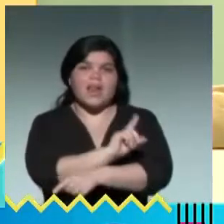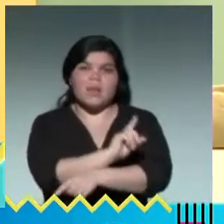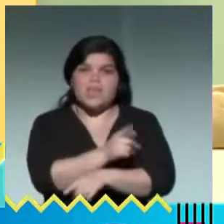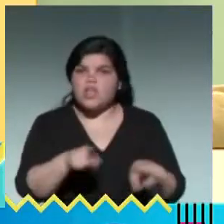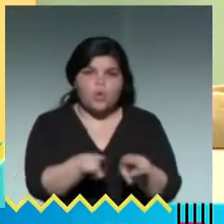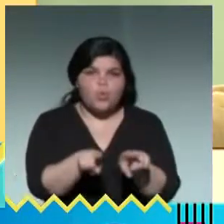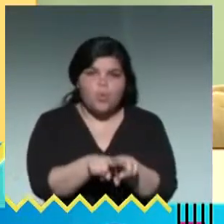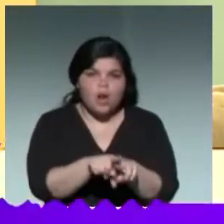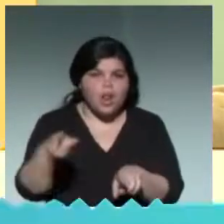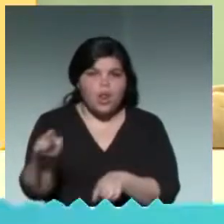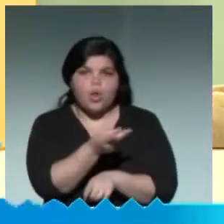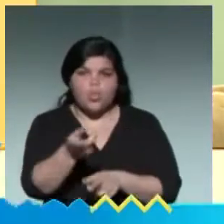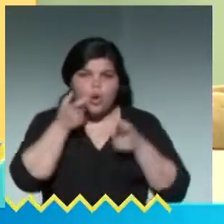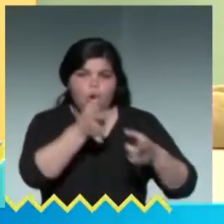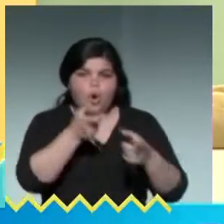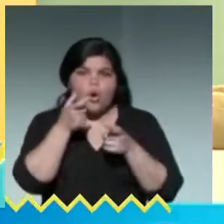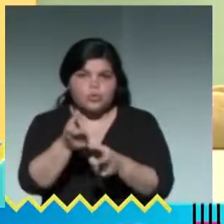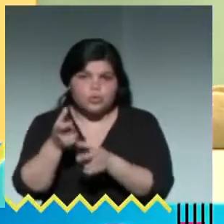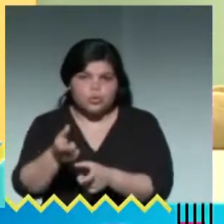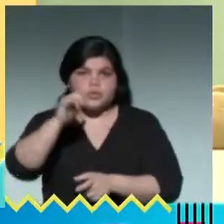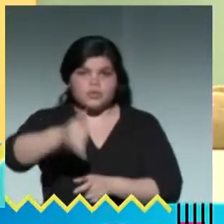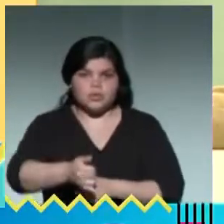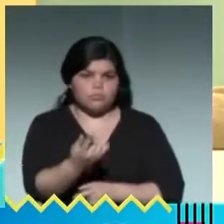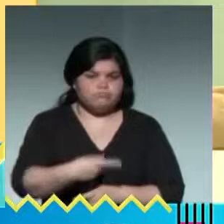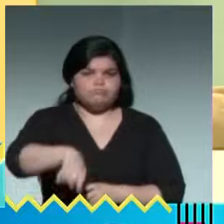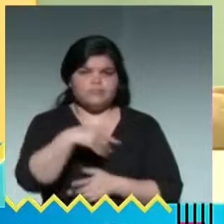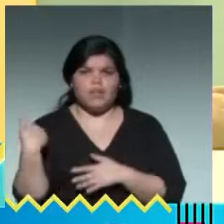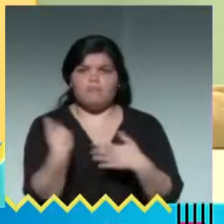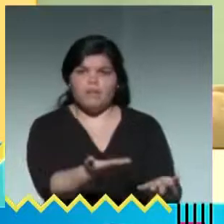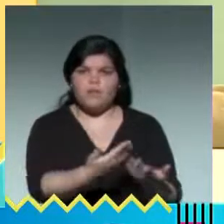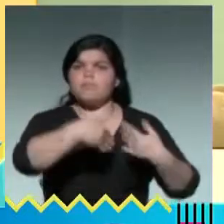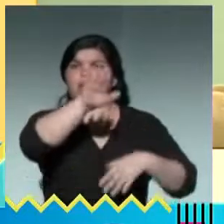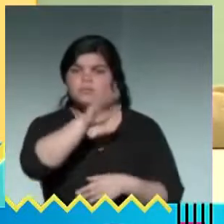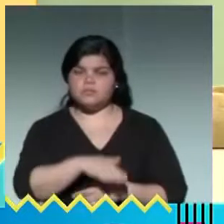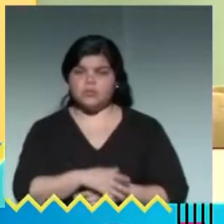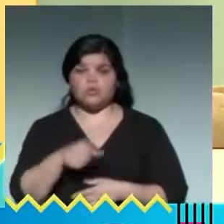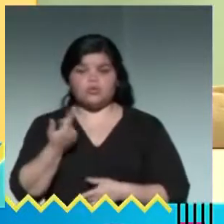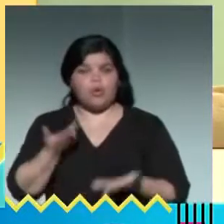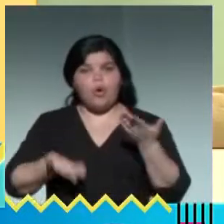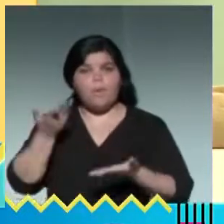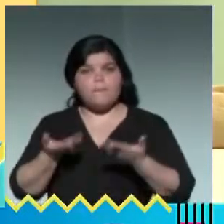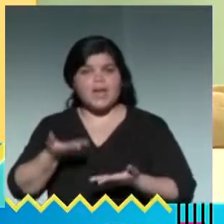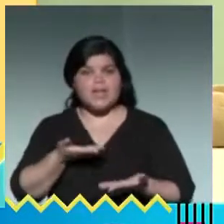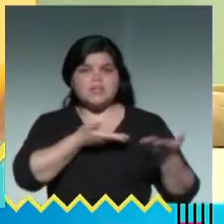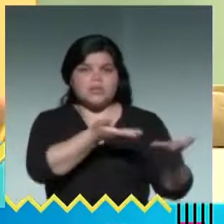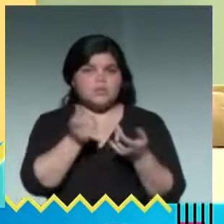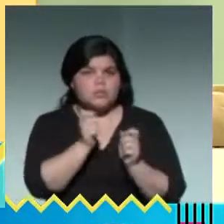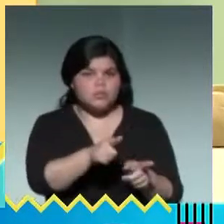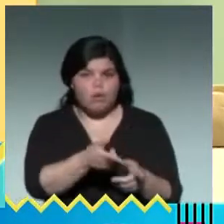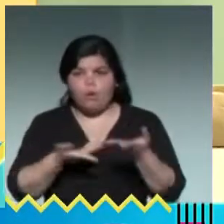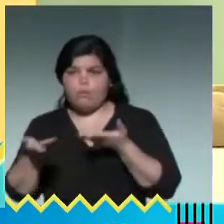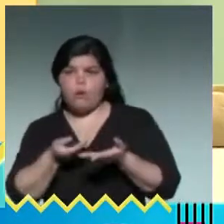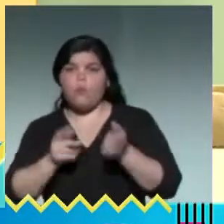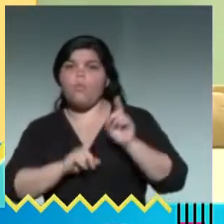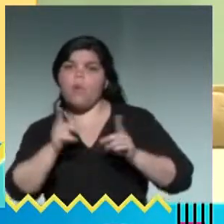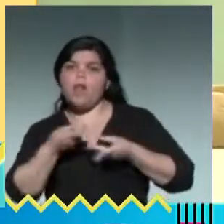tienen muchas distinciones con las cuales nosotros no nos ponemos a comparar un servicio con el otro. Nosotros no decimos, tal empresa va a ser mejor que